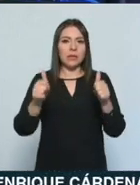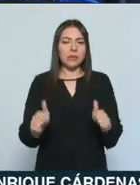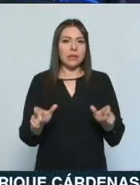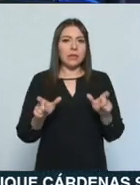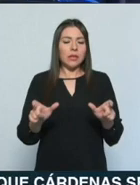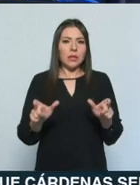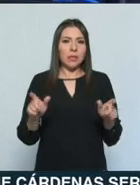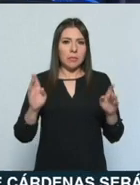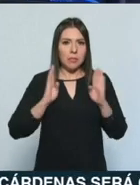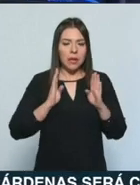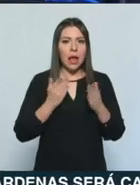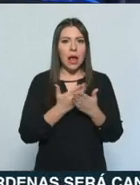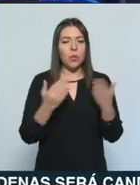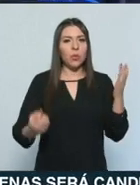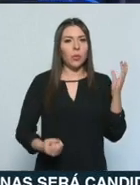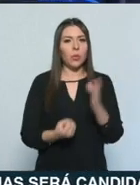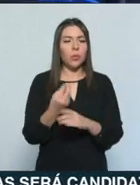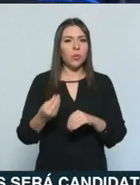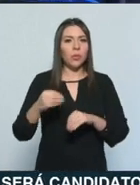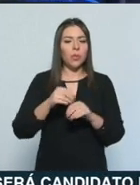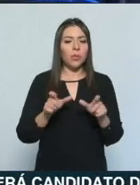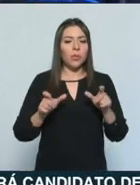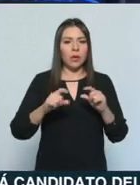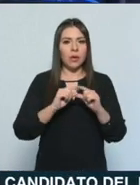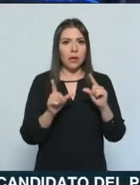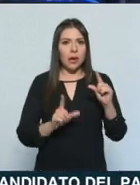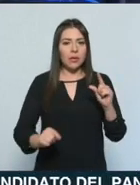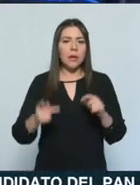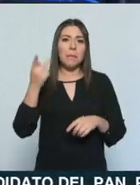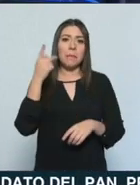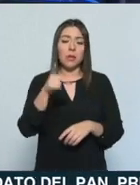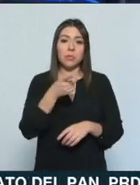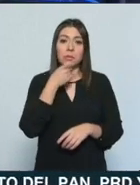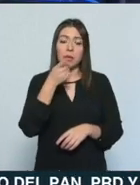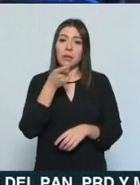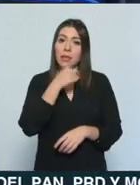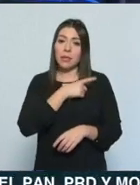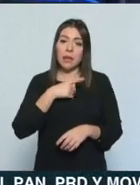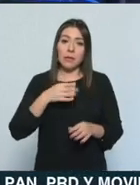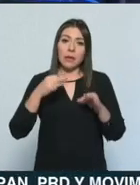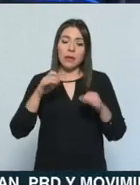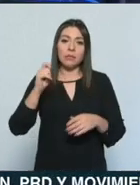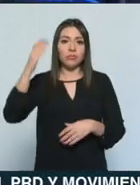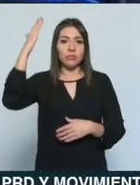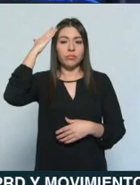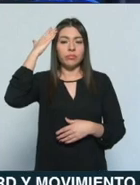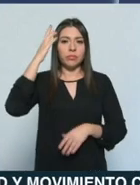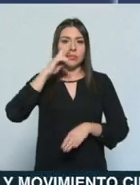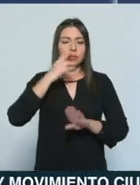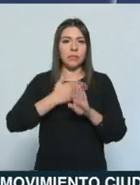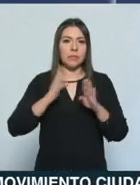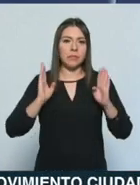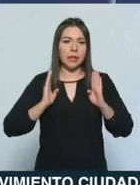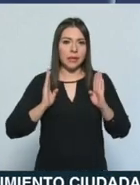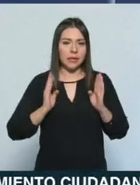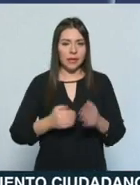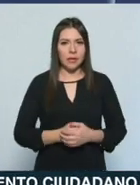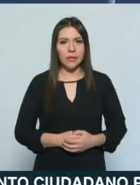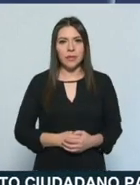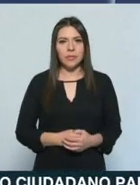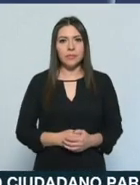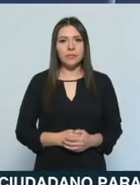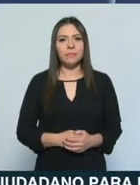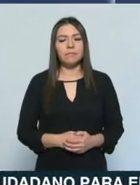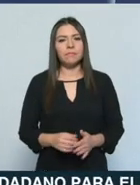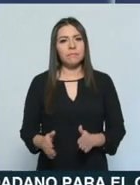Guardia Nacional? Que me dices, Javier, lo ideal sería que tuviera un mando militar. Sí, lo que muestra es claramente que una cosa es el